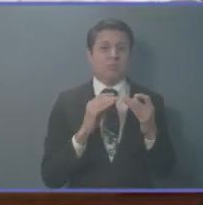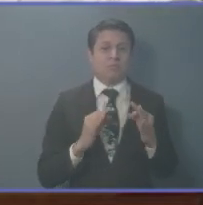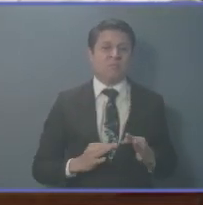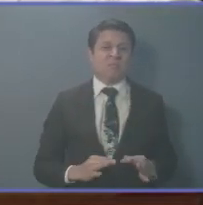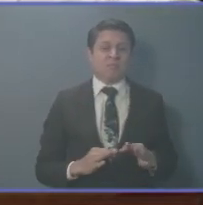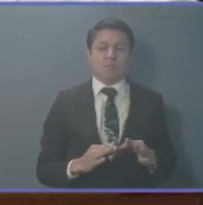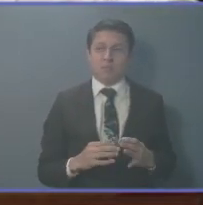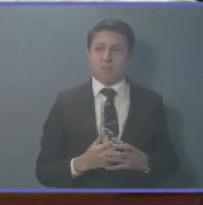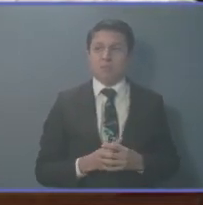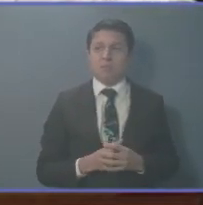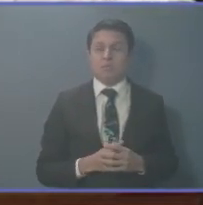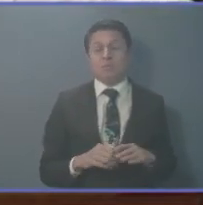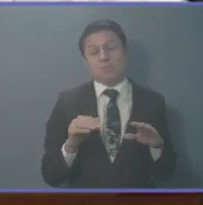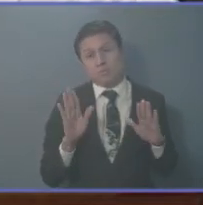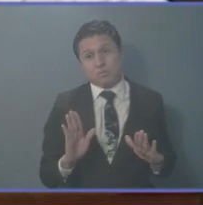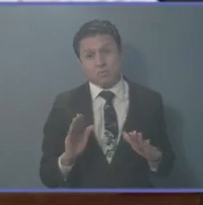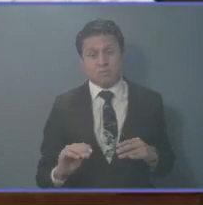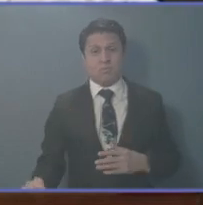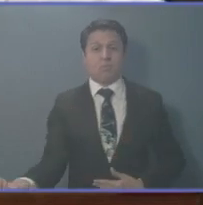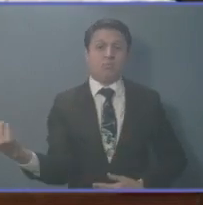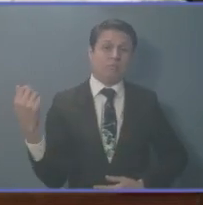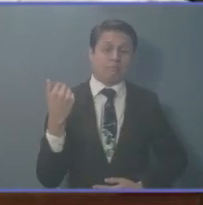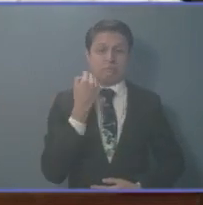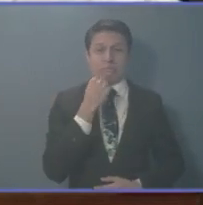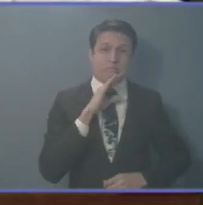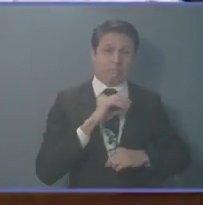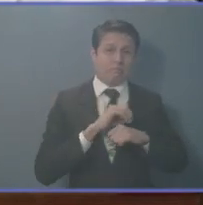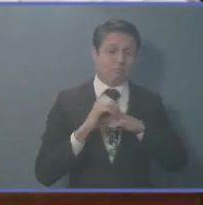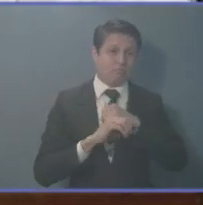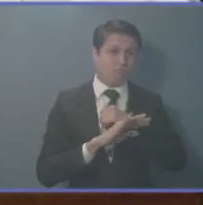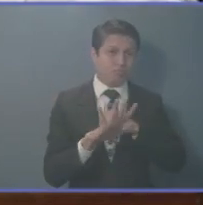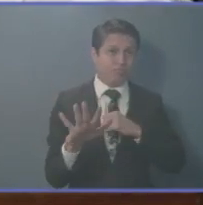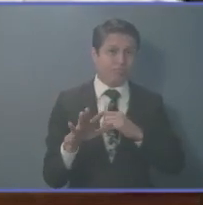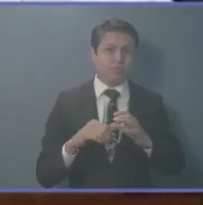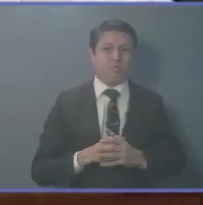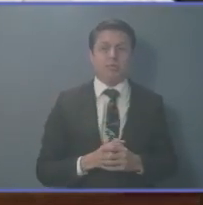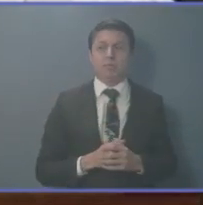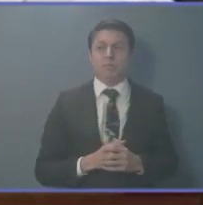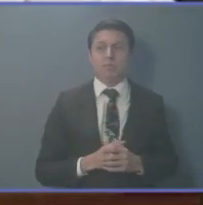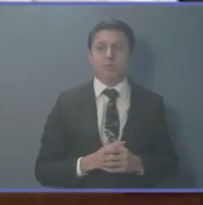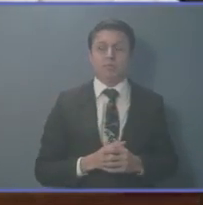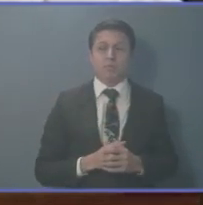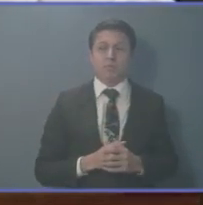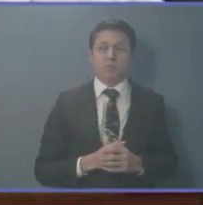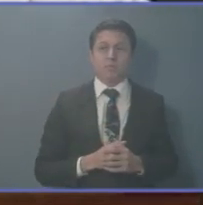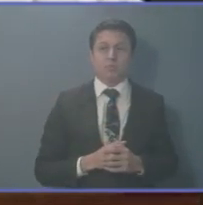su germen o hayan sido expuestas a su contagio.